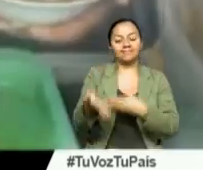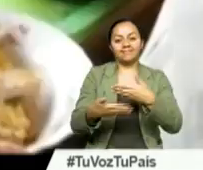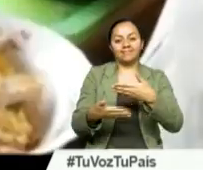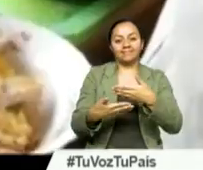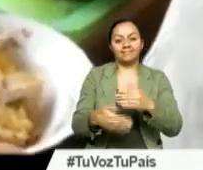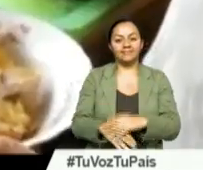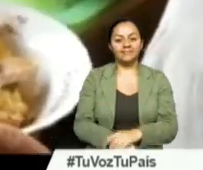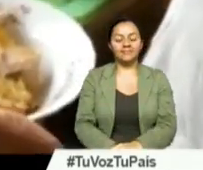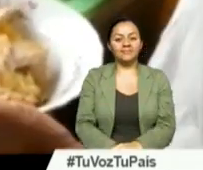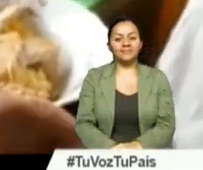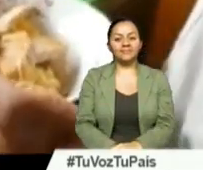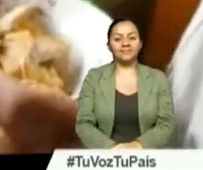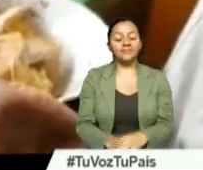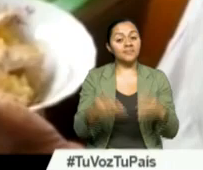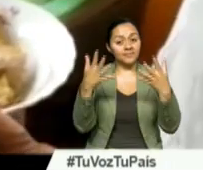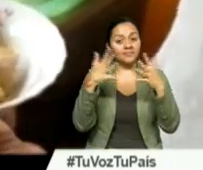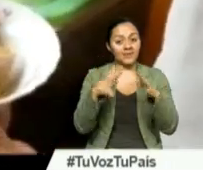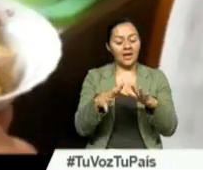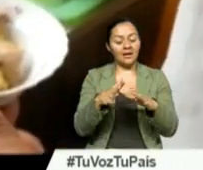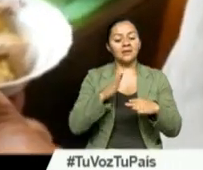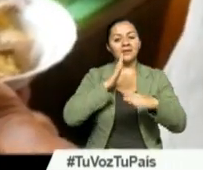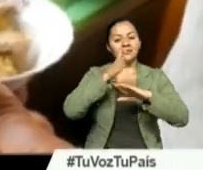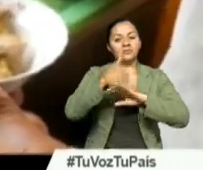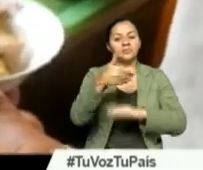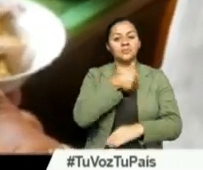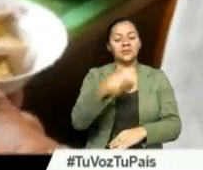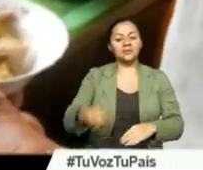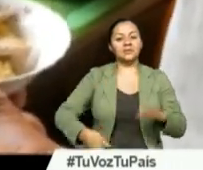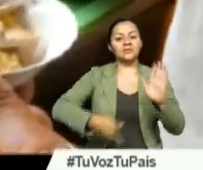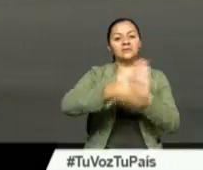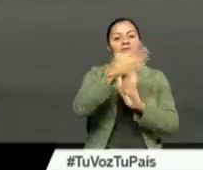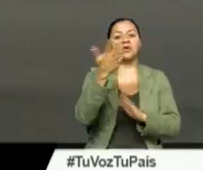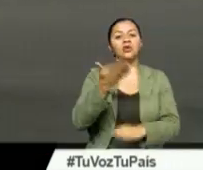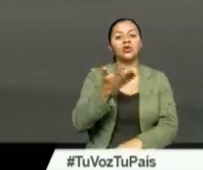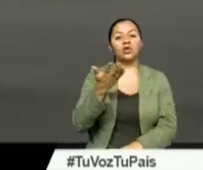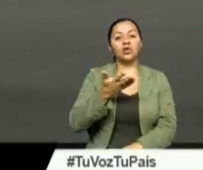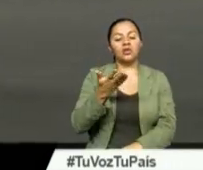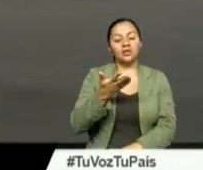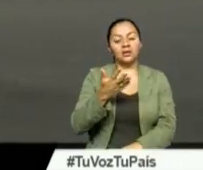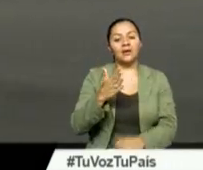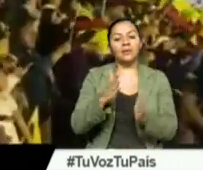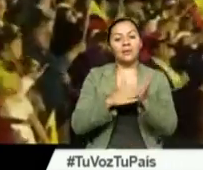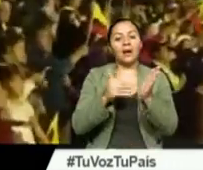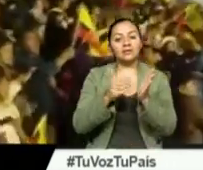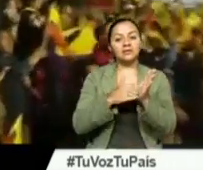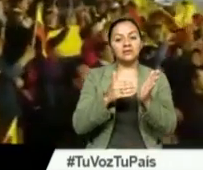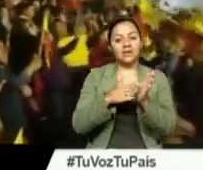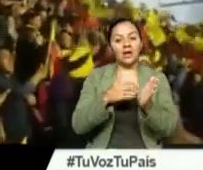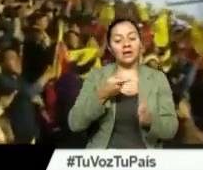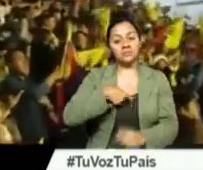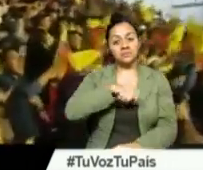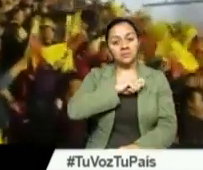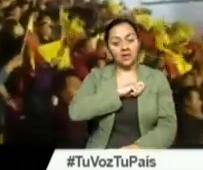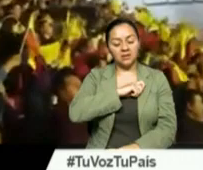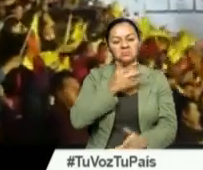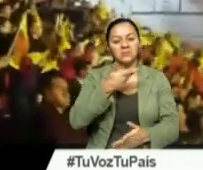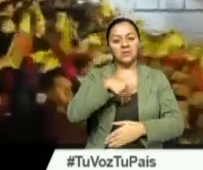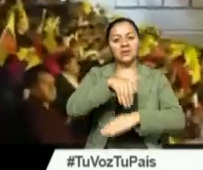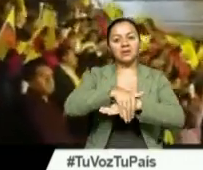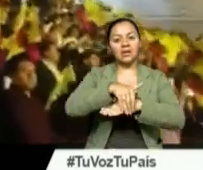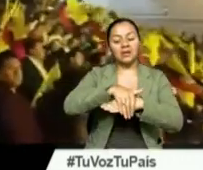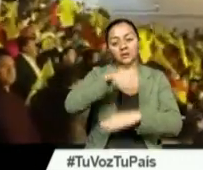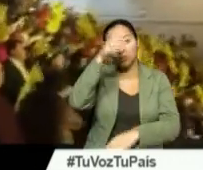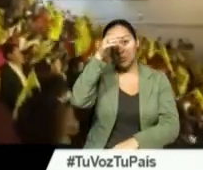nacional. Después de ese evento, el presidente se trasladará a Valencia, España, para la tarde cultural, en donde se presentarán